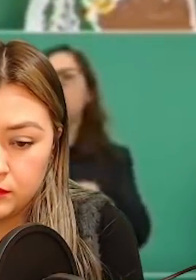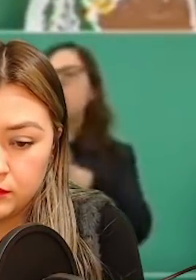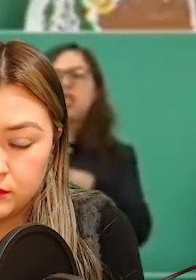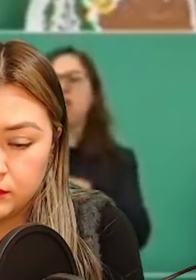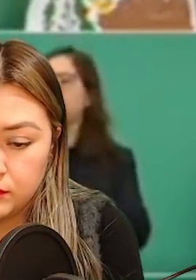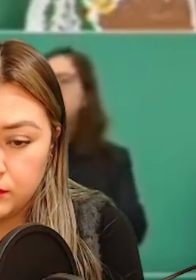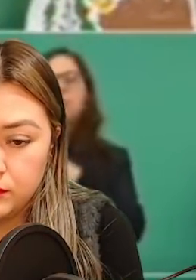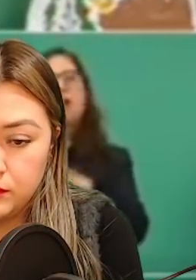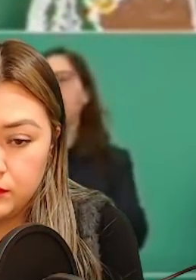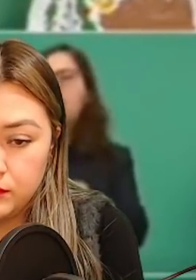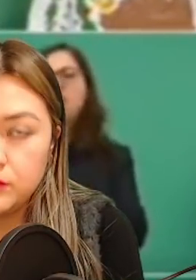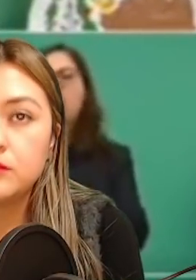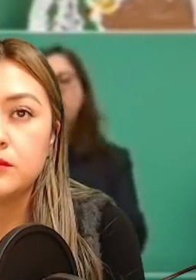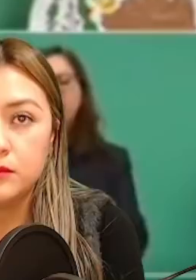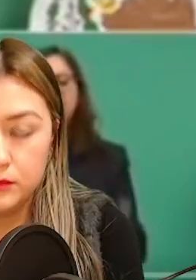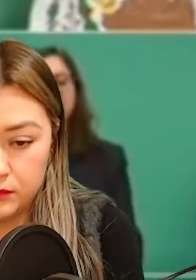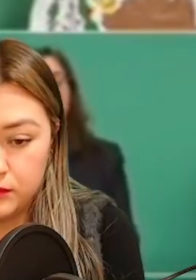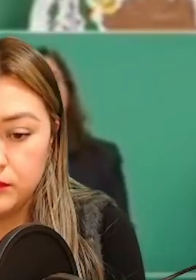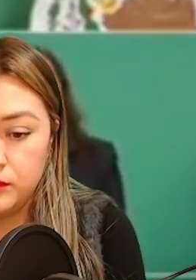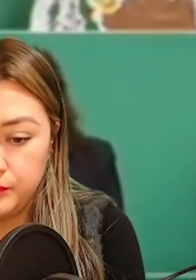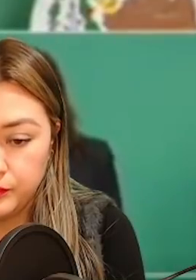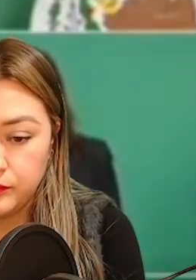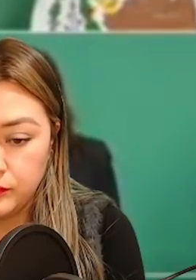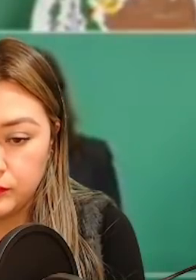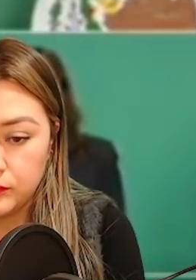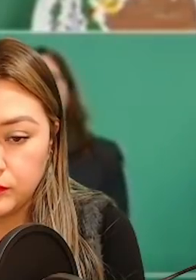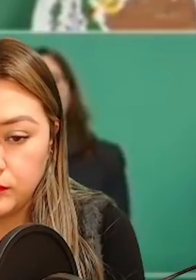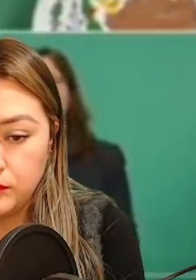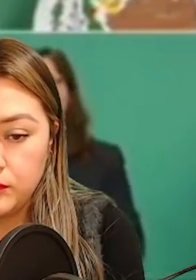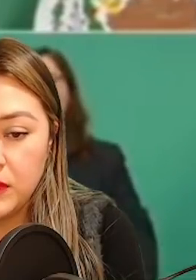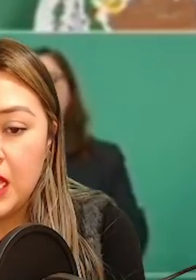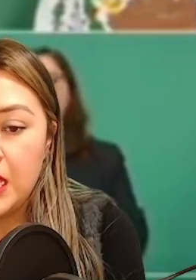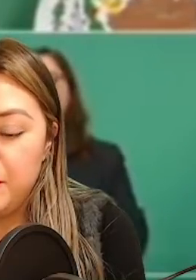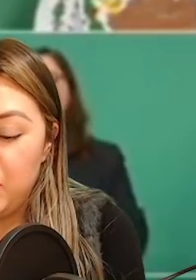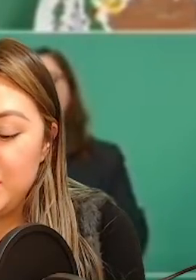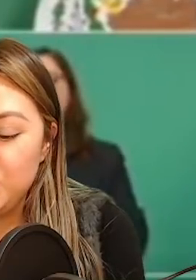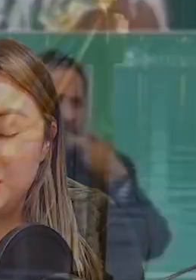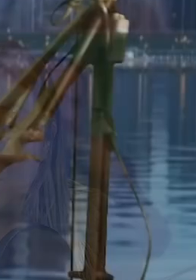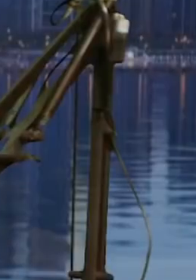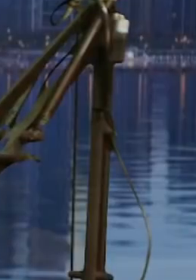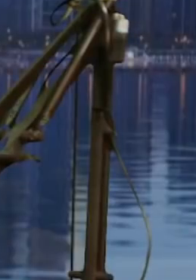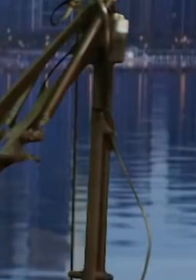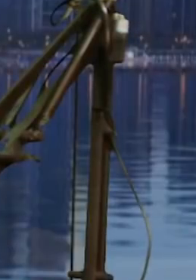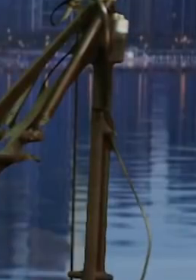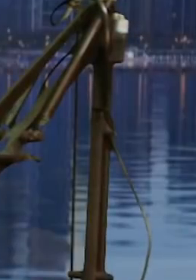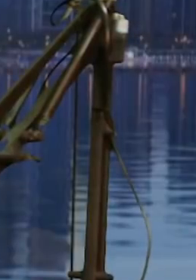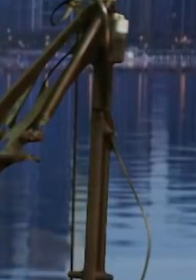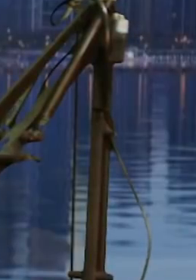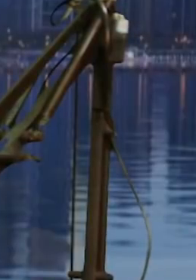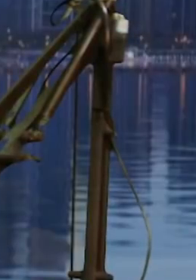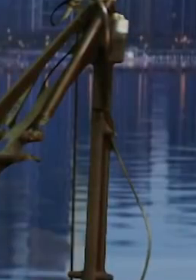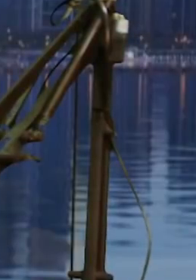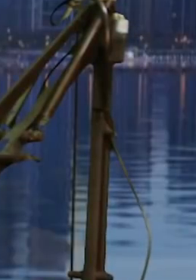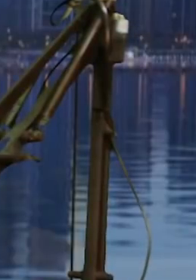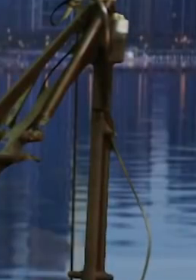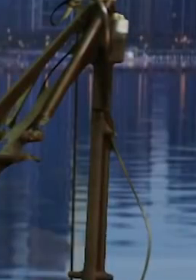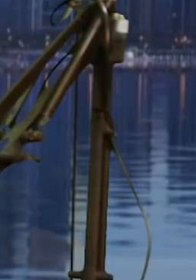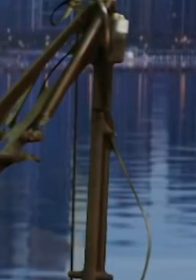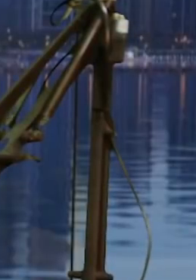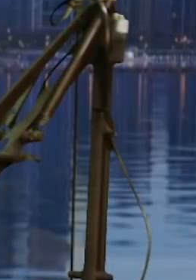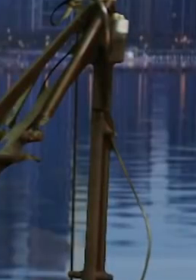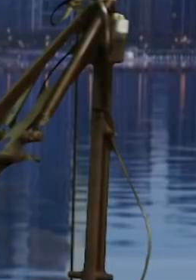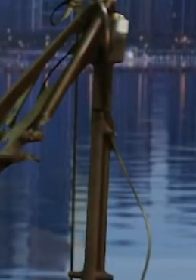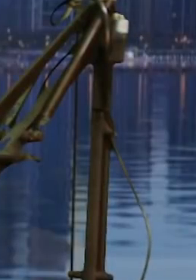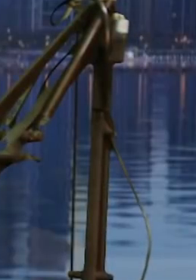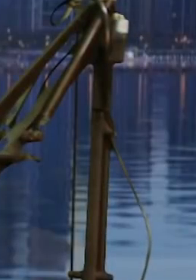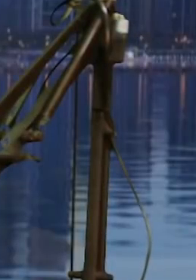la antidemocracia al descubierto pero eso sí no va a estar prohibido porque recordemos que el